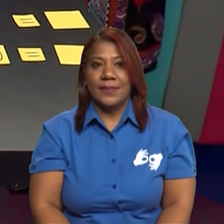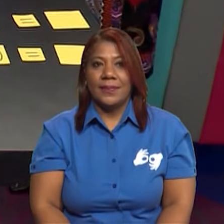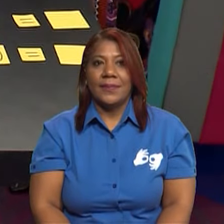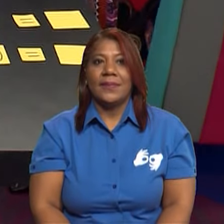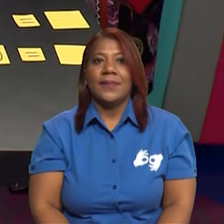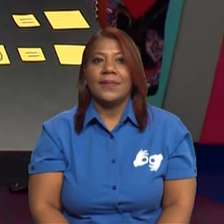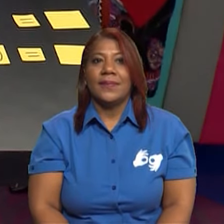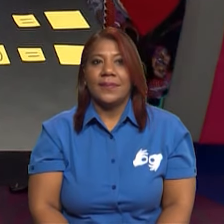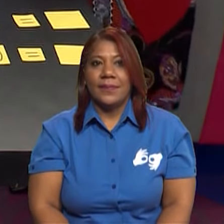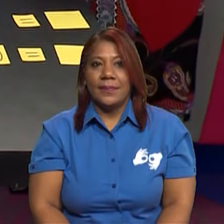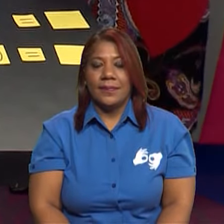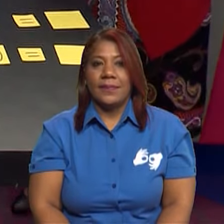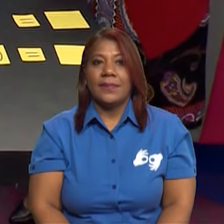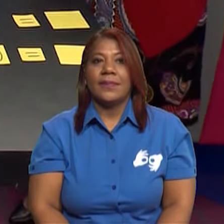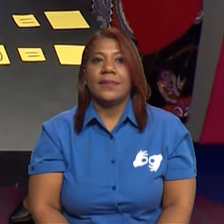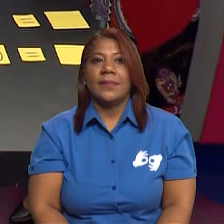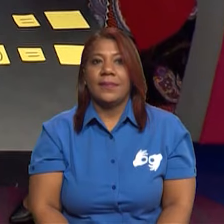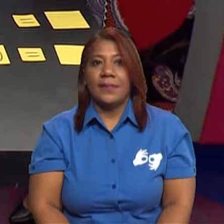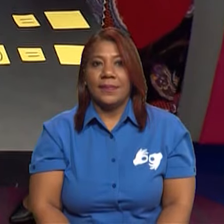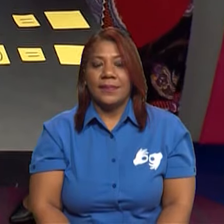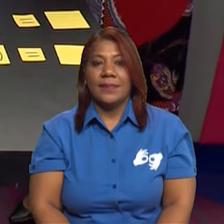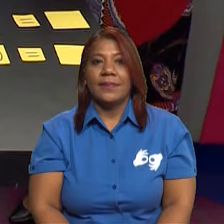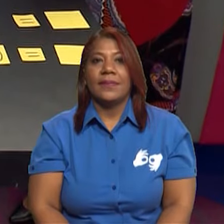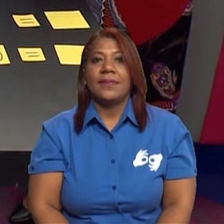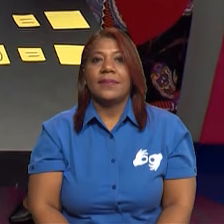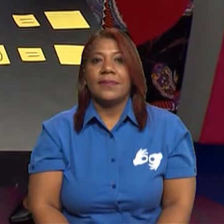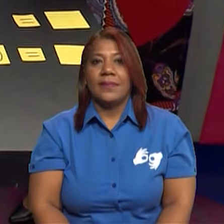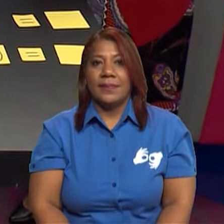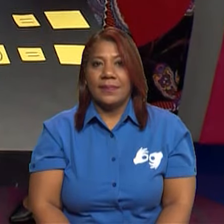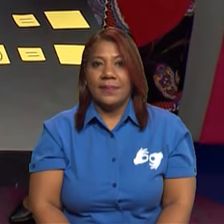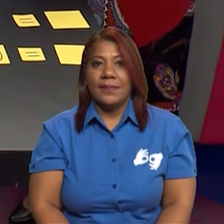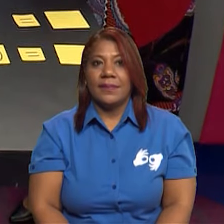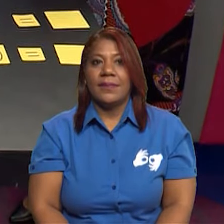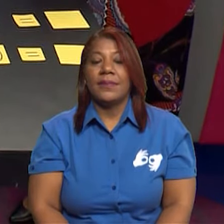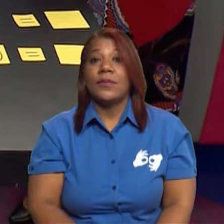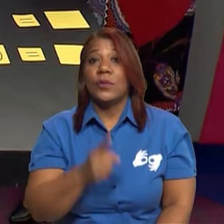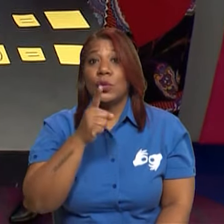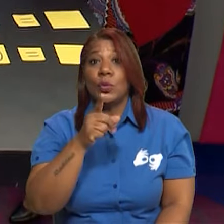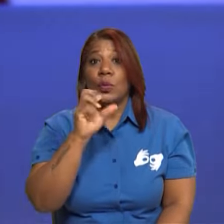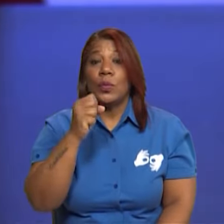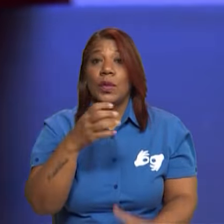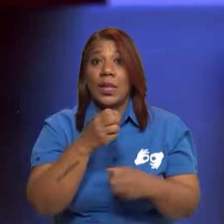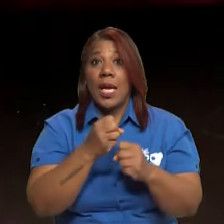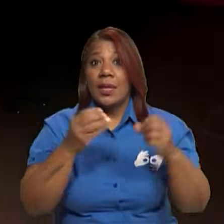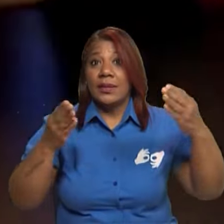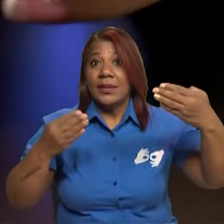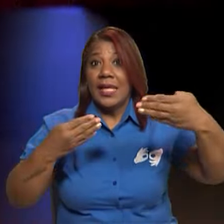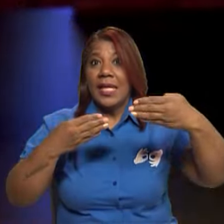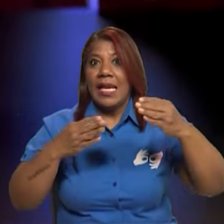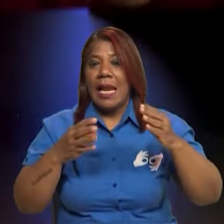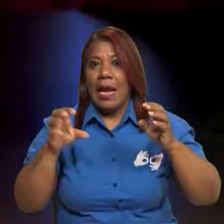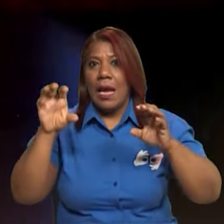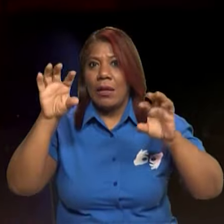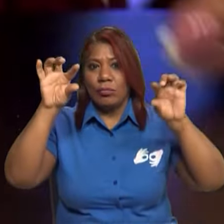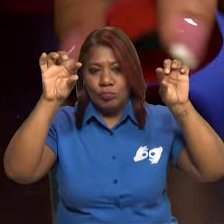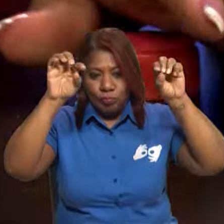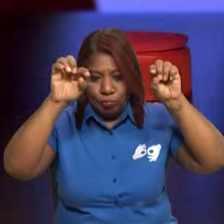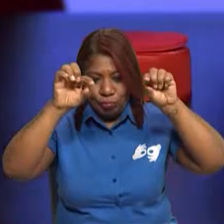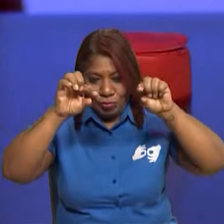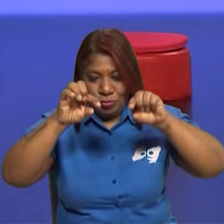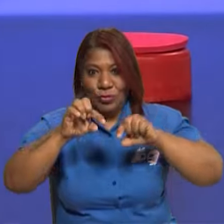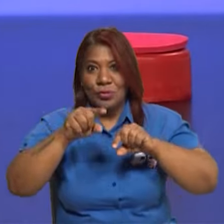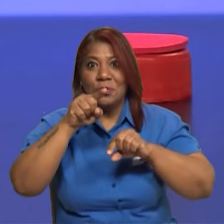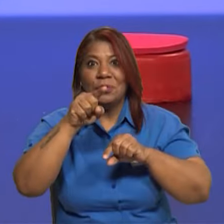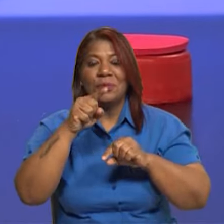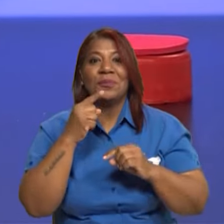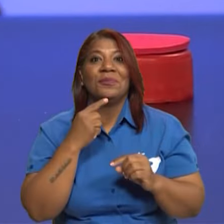lo sacamos dentro de nuestra caja. Es importante resaltar que la caja ustedes la pueden crear a su manera, como a ustedes